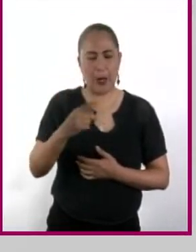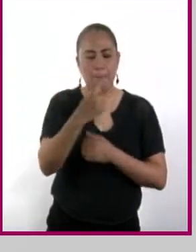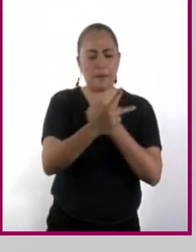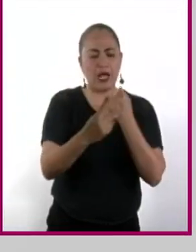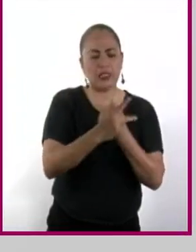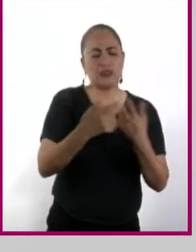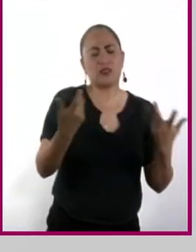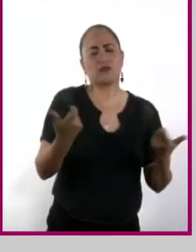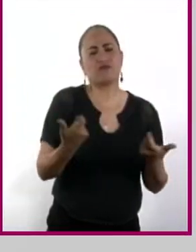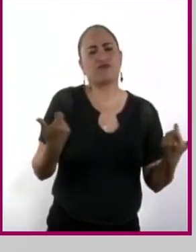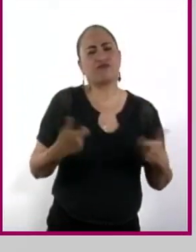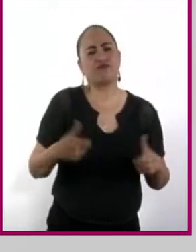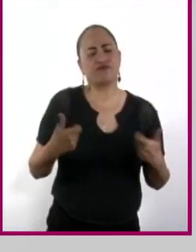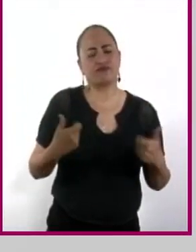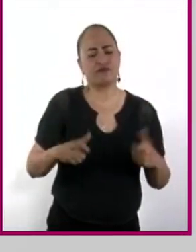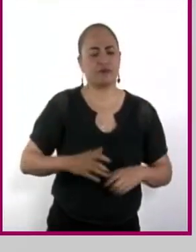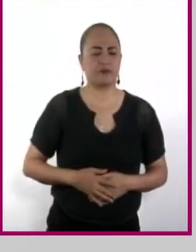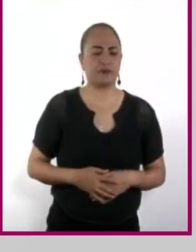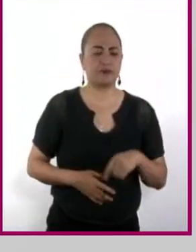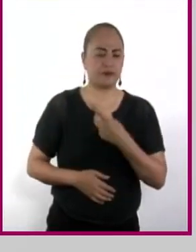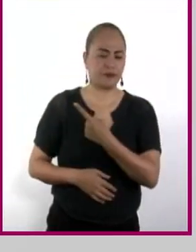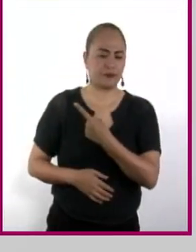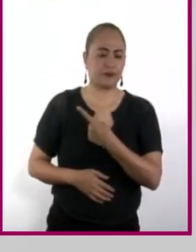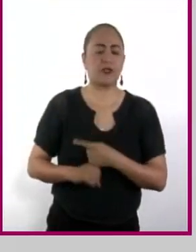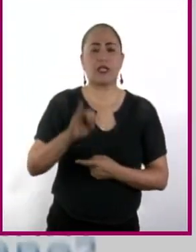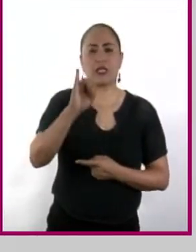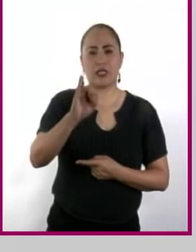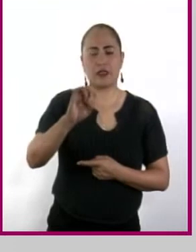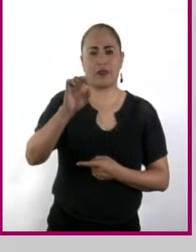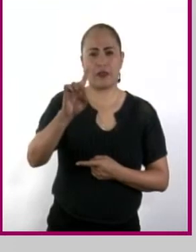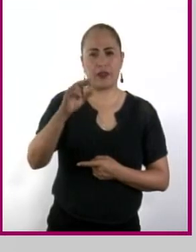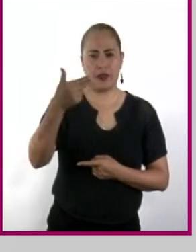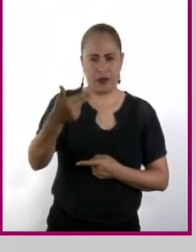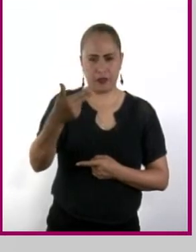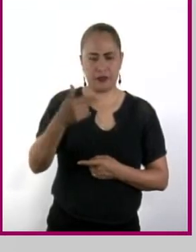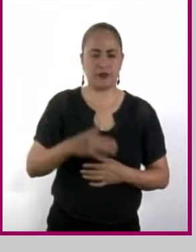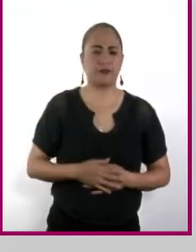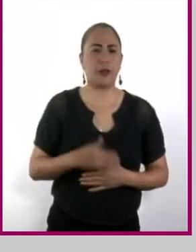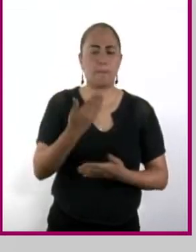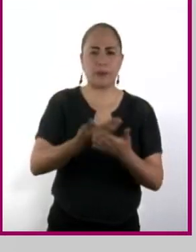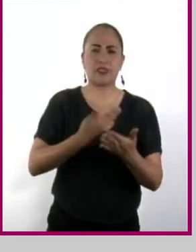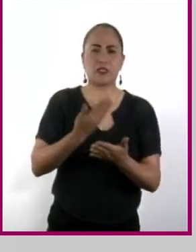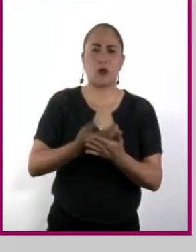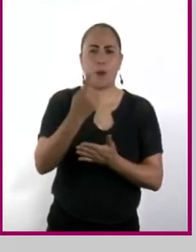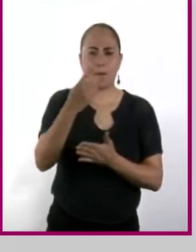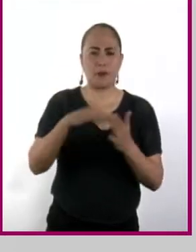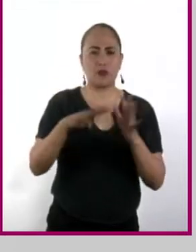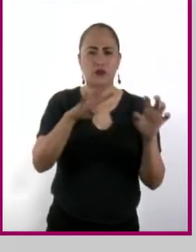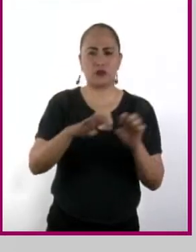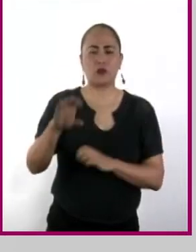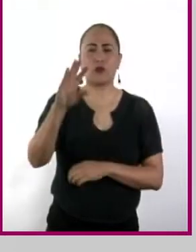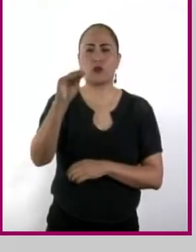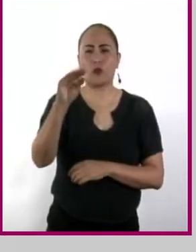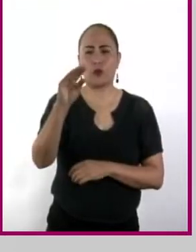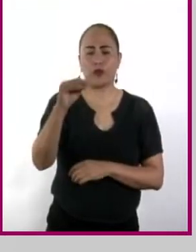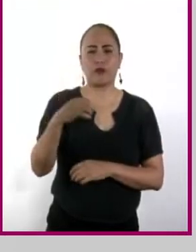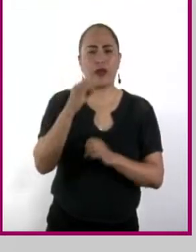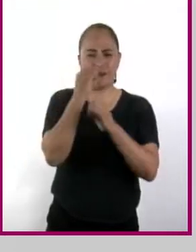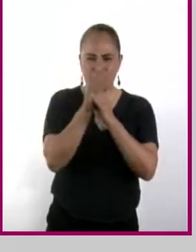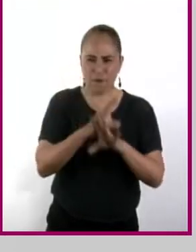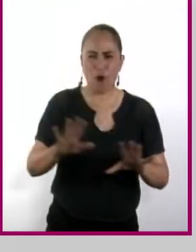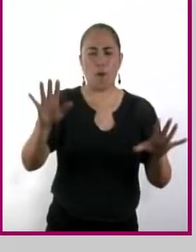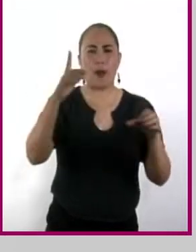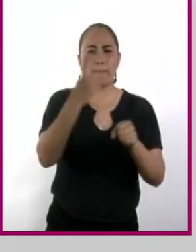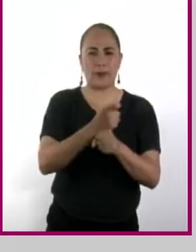es el Índice de Desarrollo Humano? Este instrumento se presentó en 1990, durante el primer informe